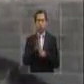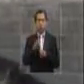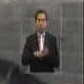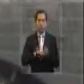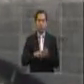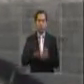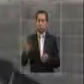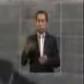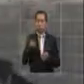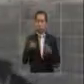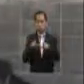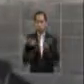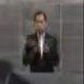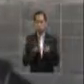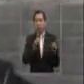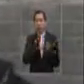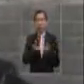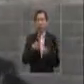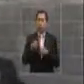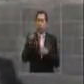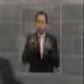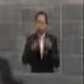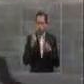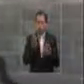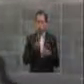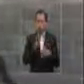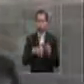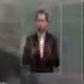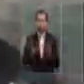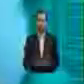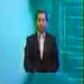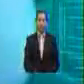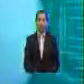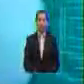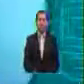solamente el espacio físico, sino las condiciones adecuadas para nuestro conocimiento.